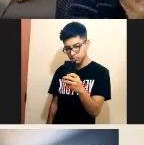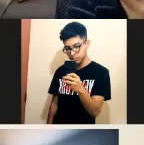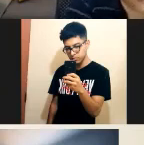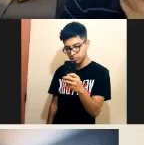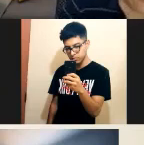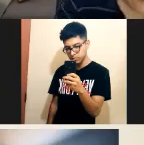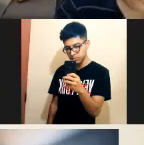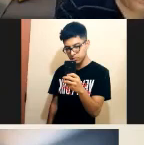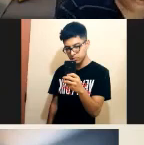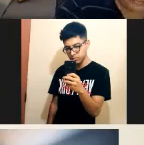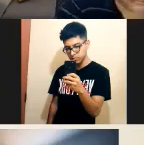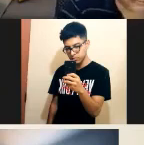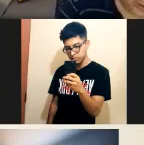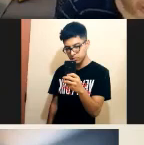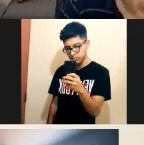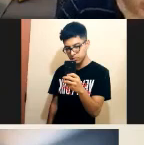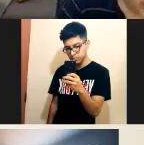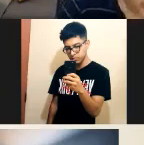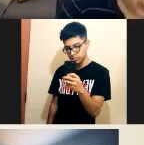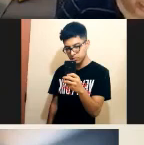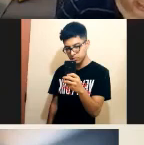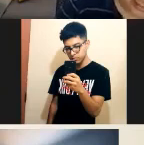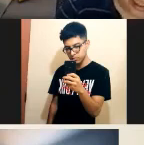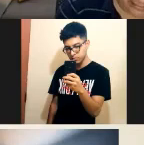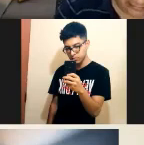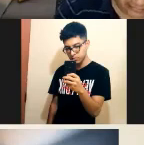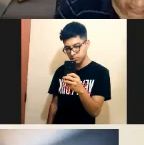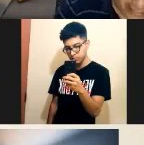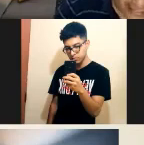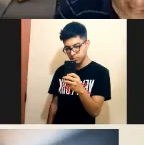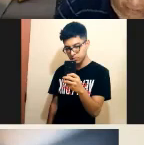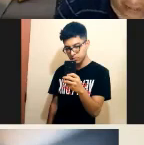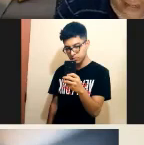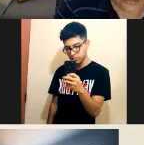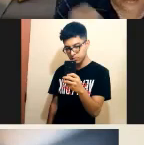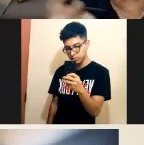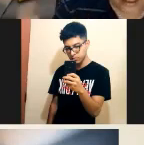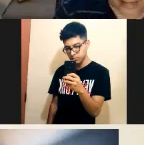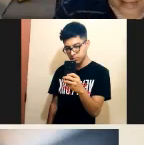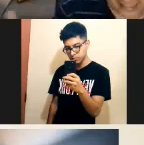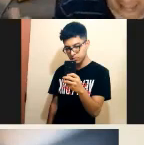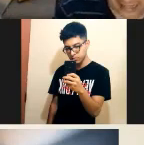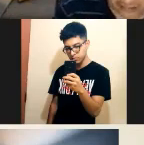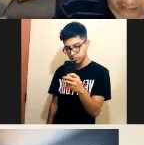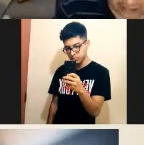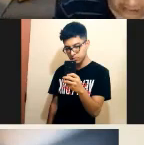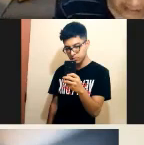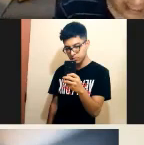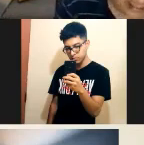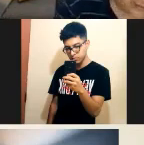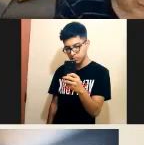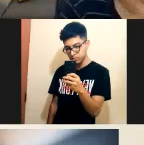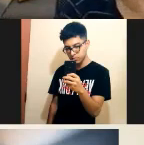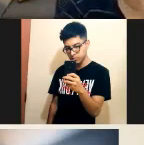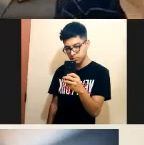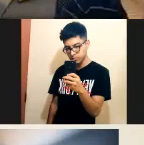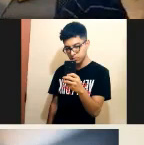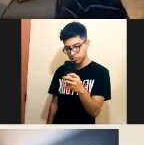y calentaba el castillo de las condiciones frías de afuera para calentar las condiciones de